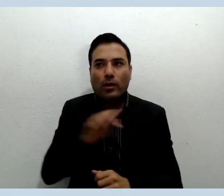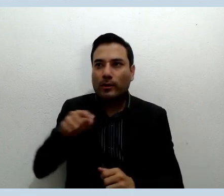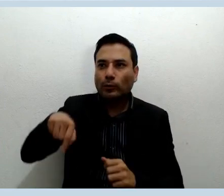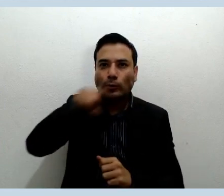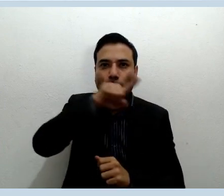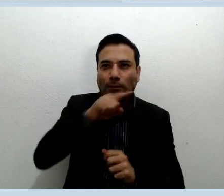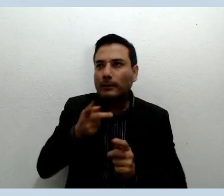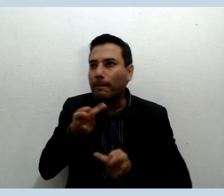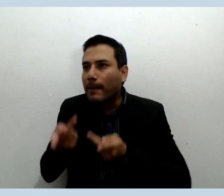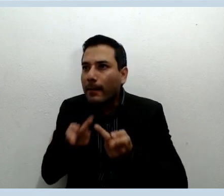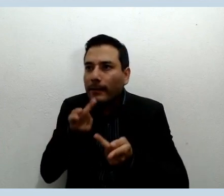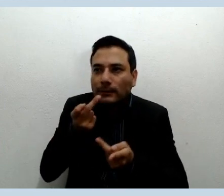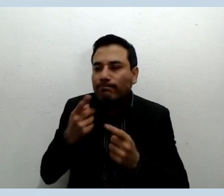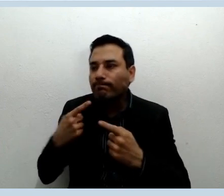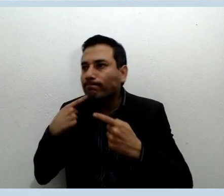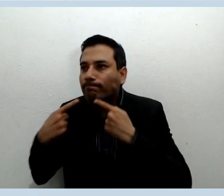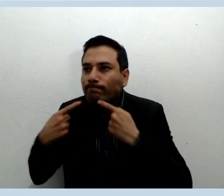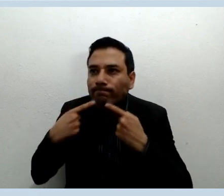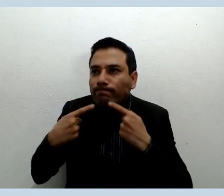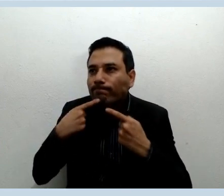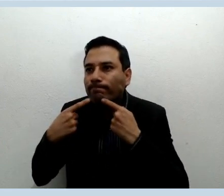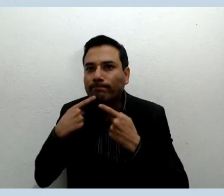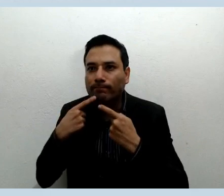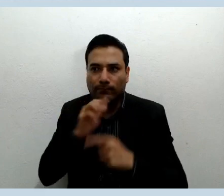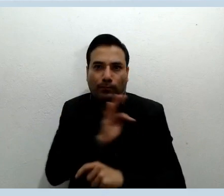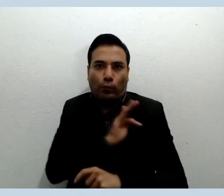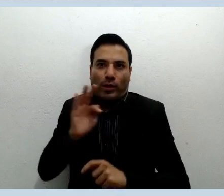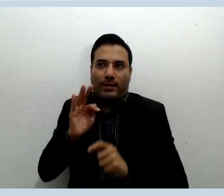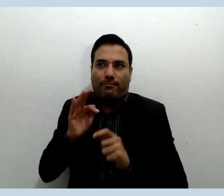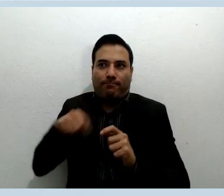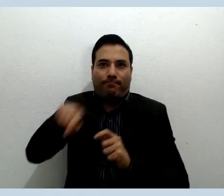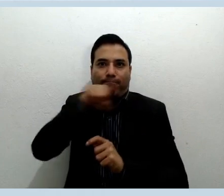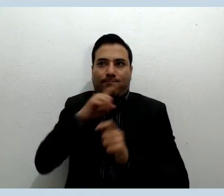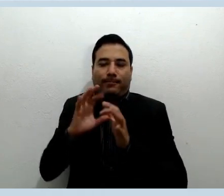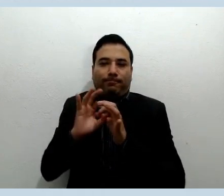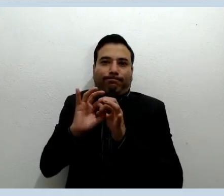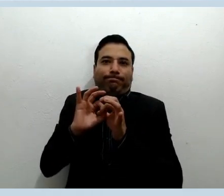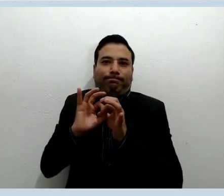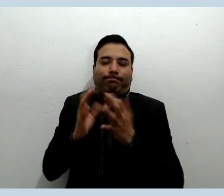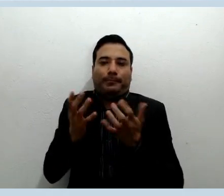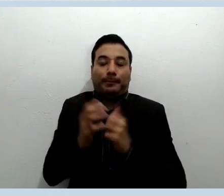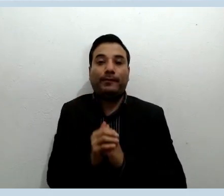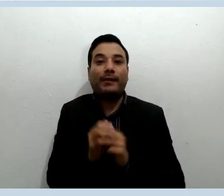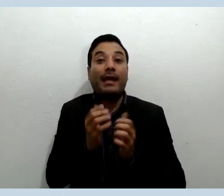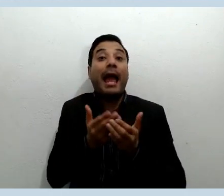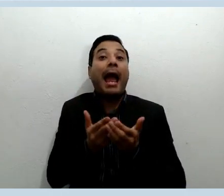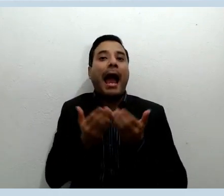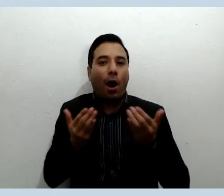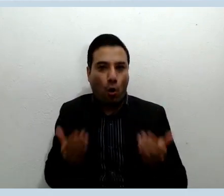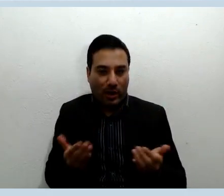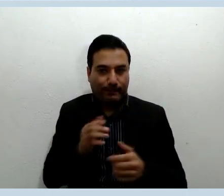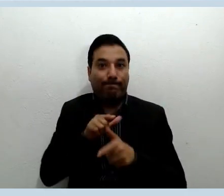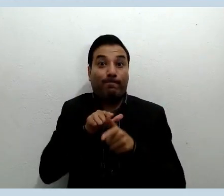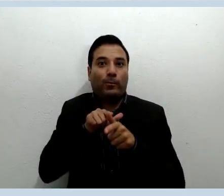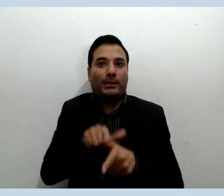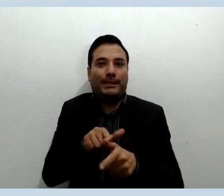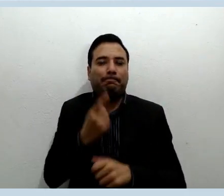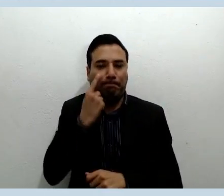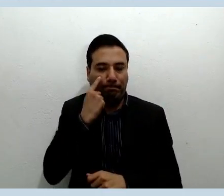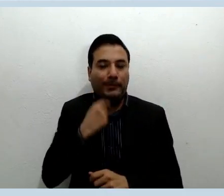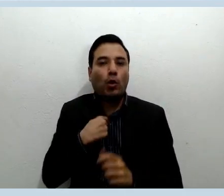vincula con las personas e Pero bueno ahora para seguir con este recuento les quiero proponer